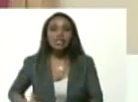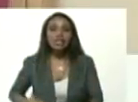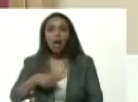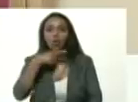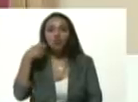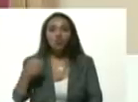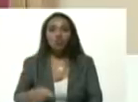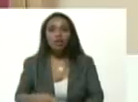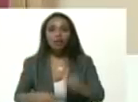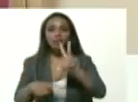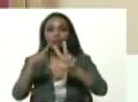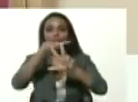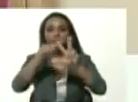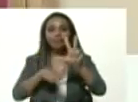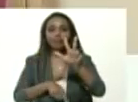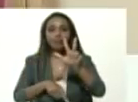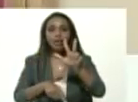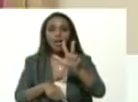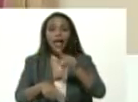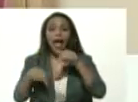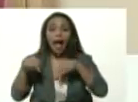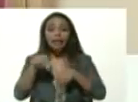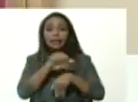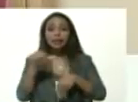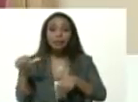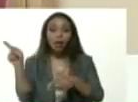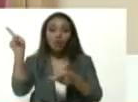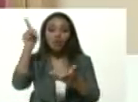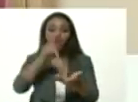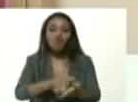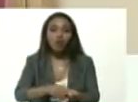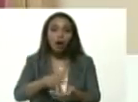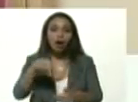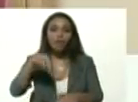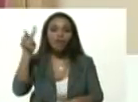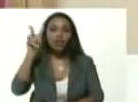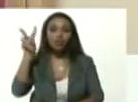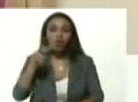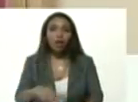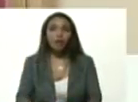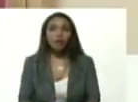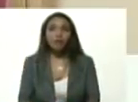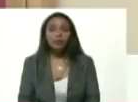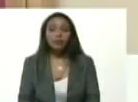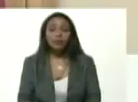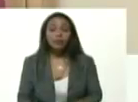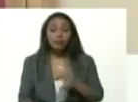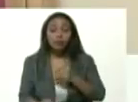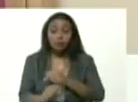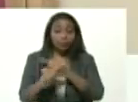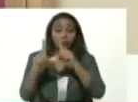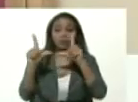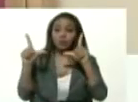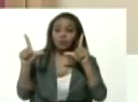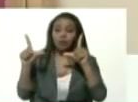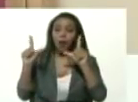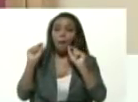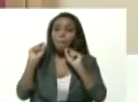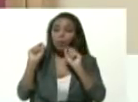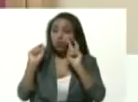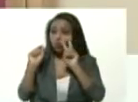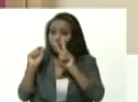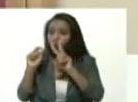Rusia. Y esta semana llegaron a Venezuela, una cosa increíble desde el punto de vista